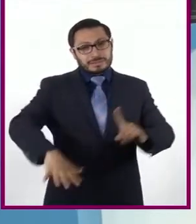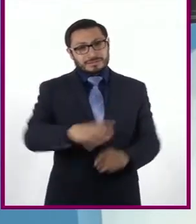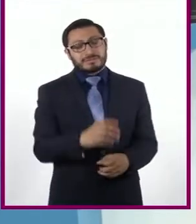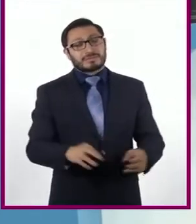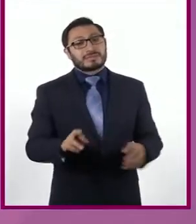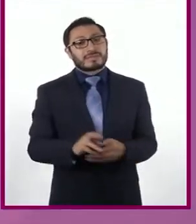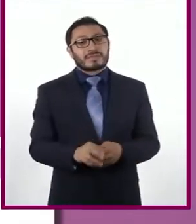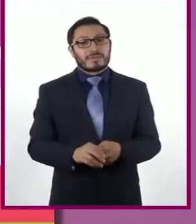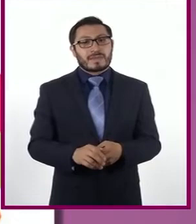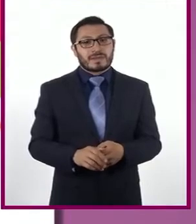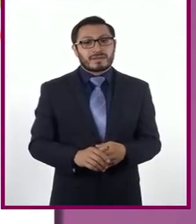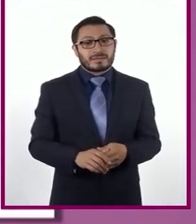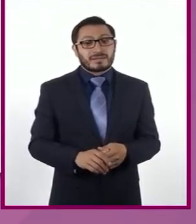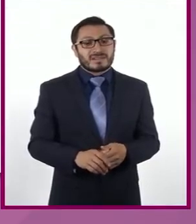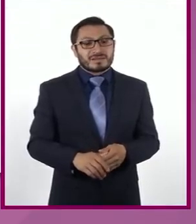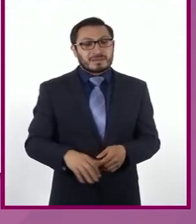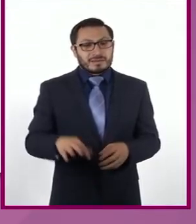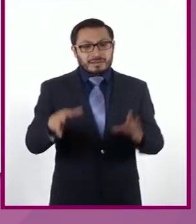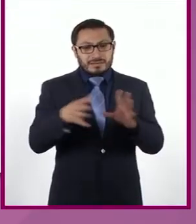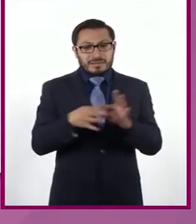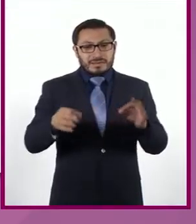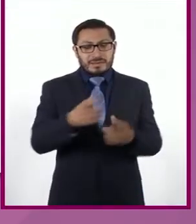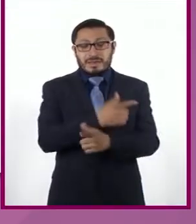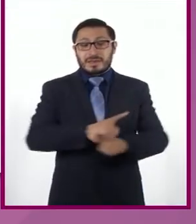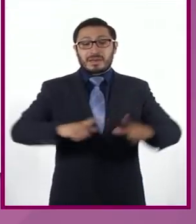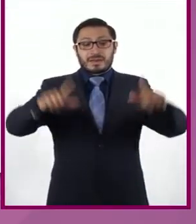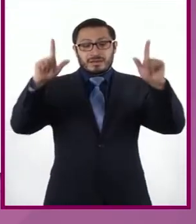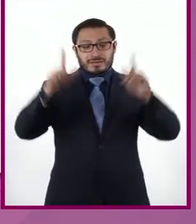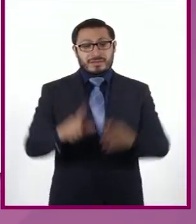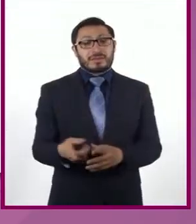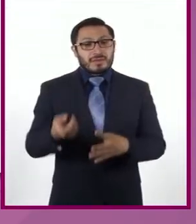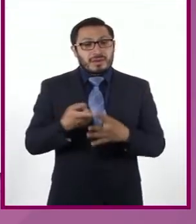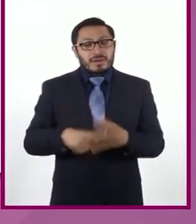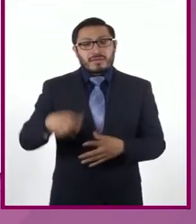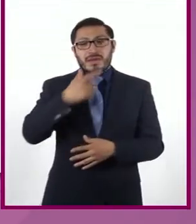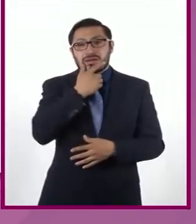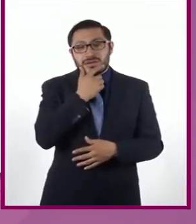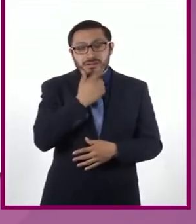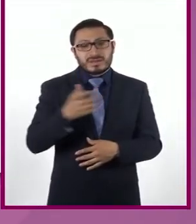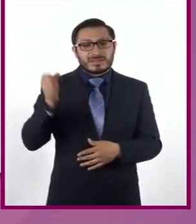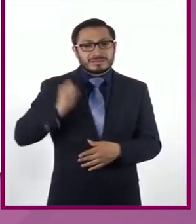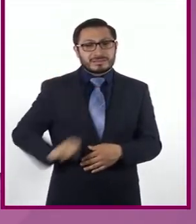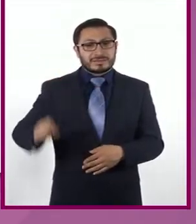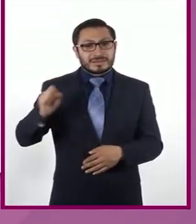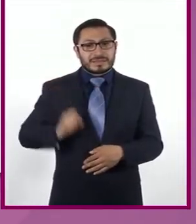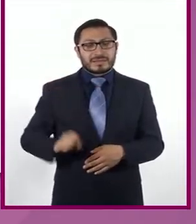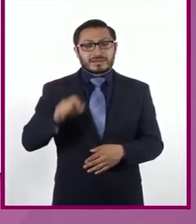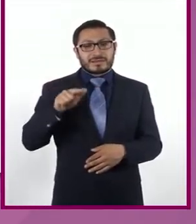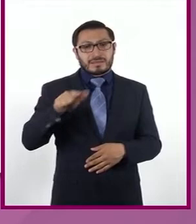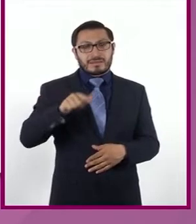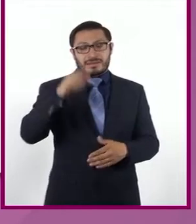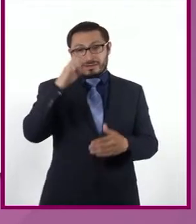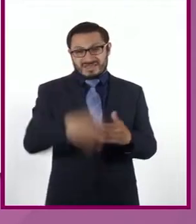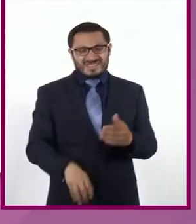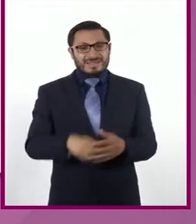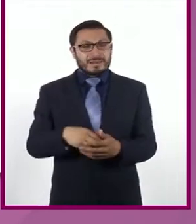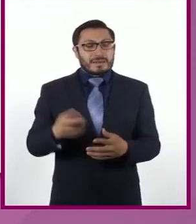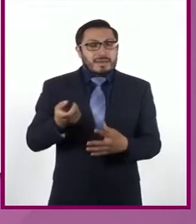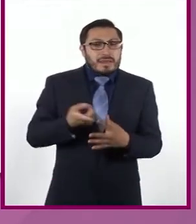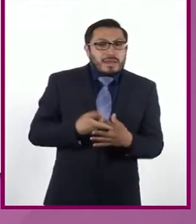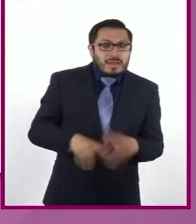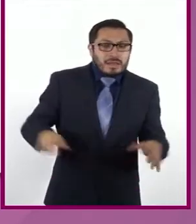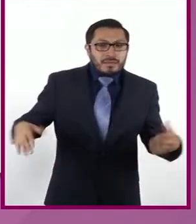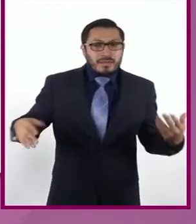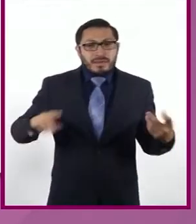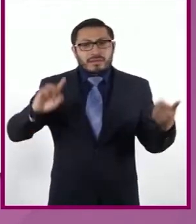la sesión anterior, podemos decir que el liberalismo surge en Inglaterra a finales del siglo XVII y nace en